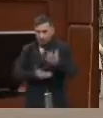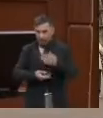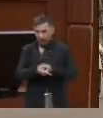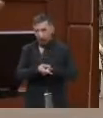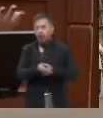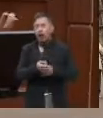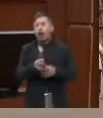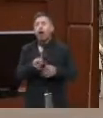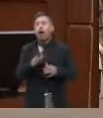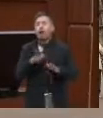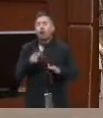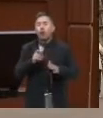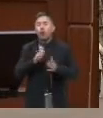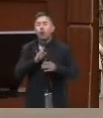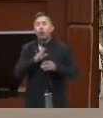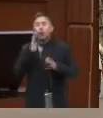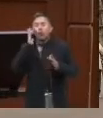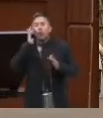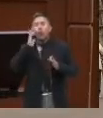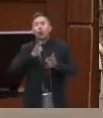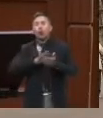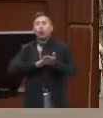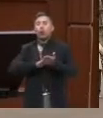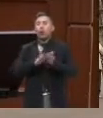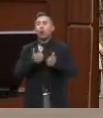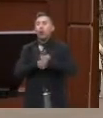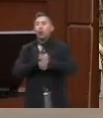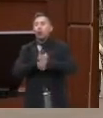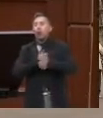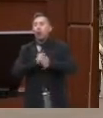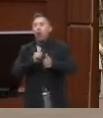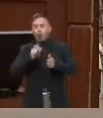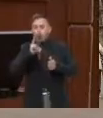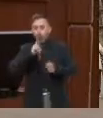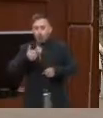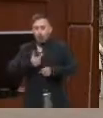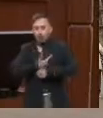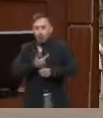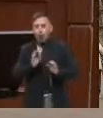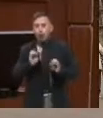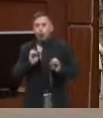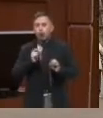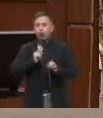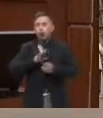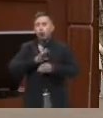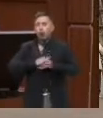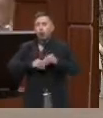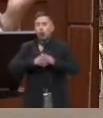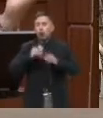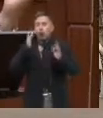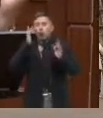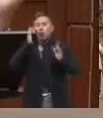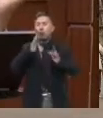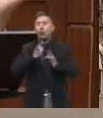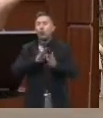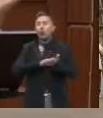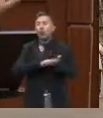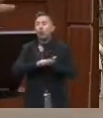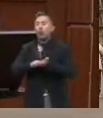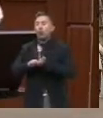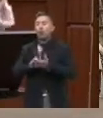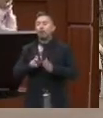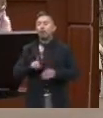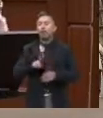ningún tipo de huella que los evidencie, ¿no? Ahora, Dicen, ¿cómo es posible, cómo saben que ese